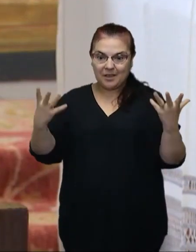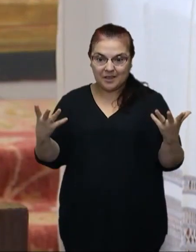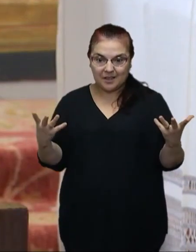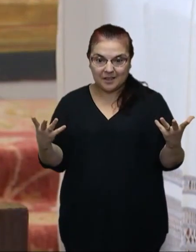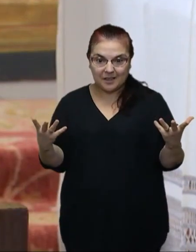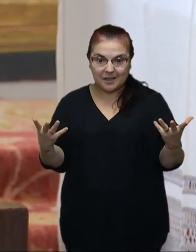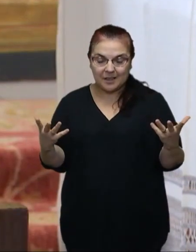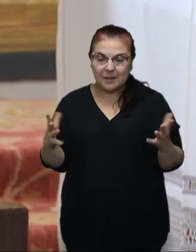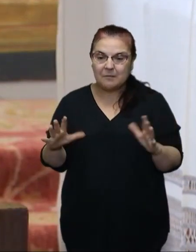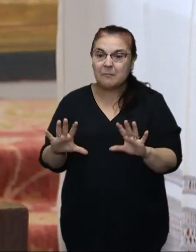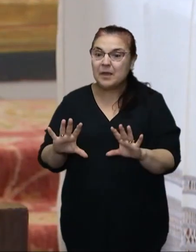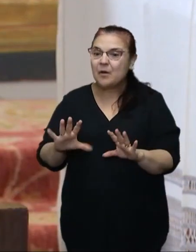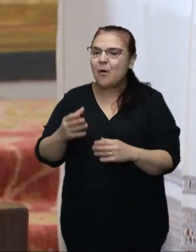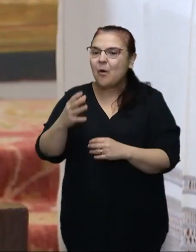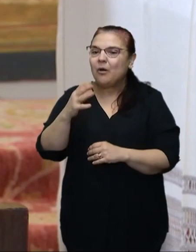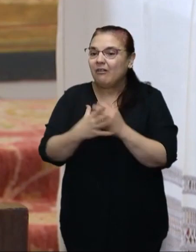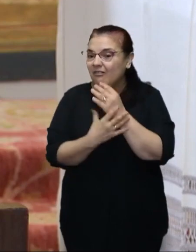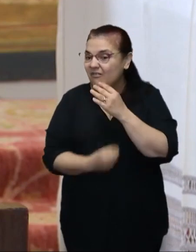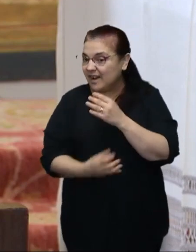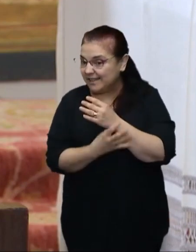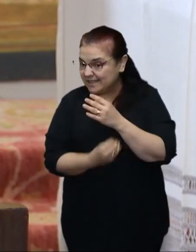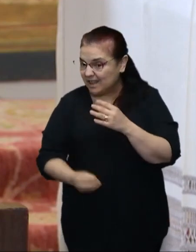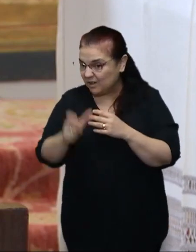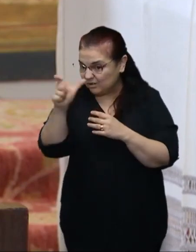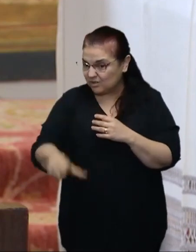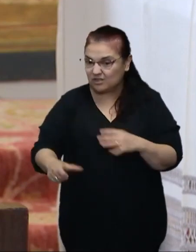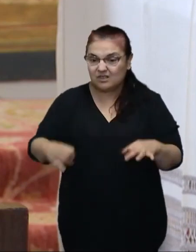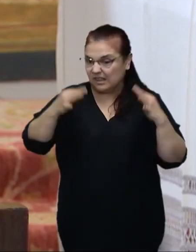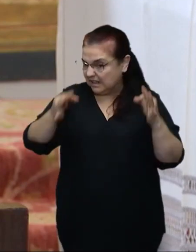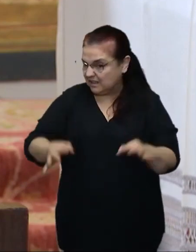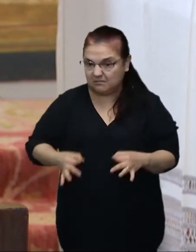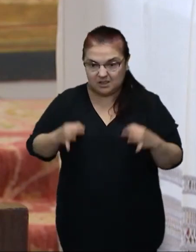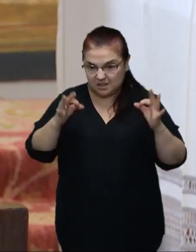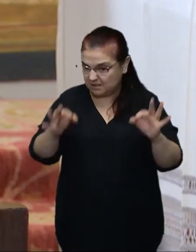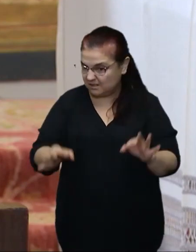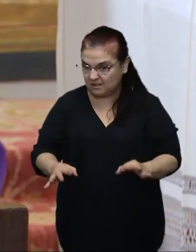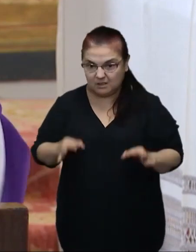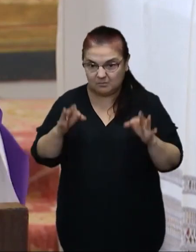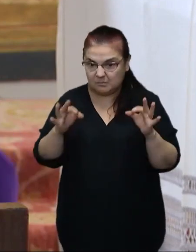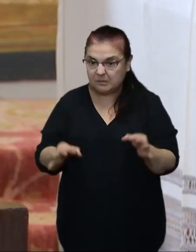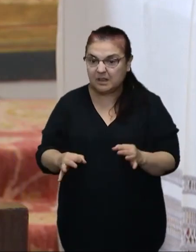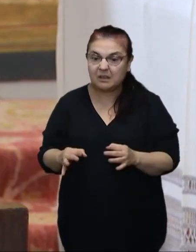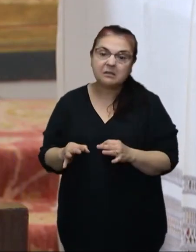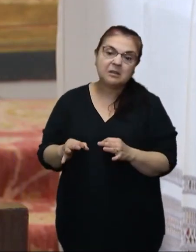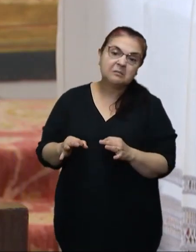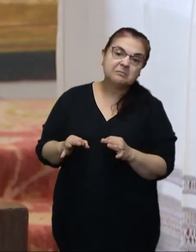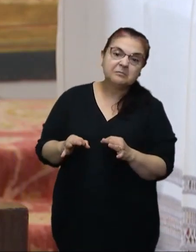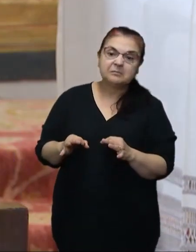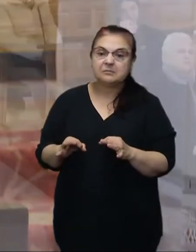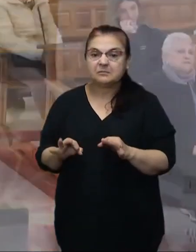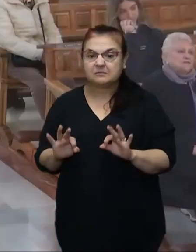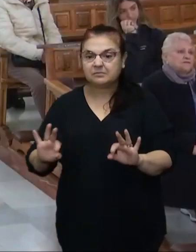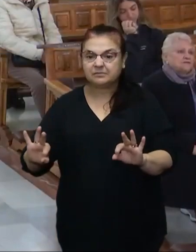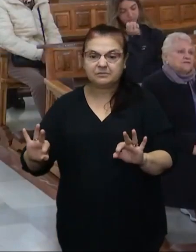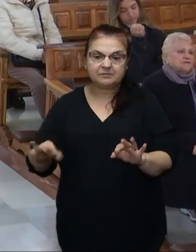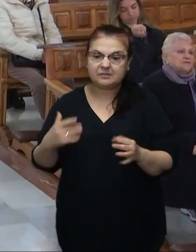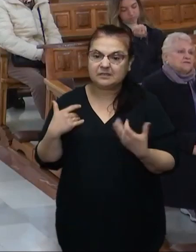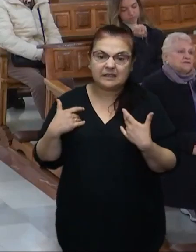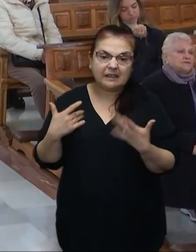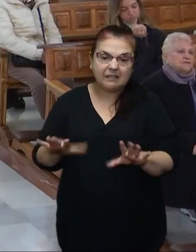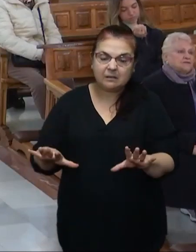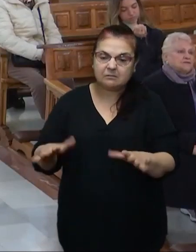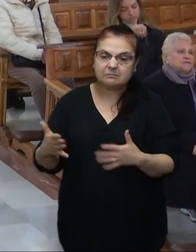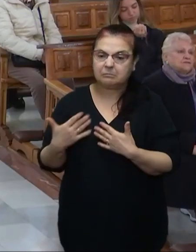Y sin embargo, los fariseos, como siempre, se quedan en la hojarasca, se quedan